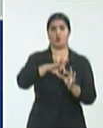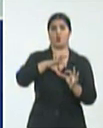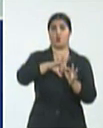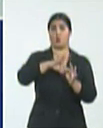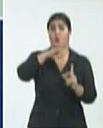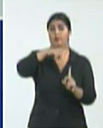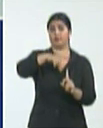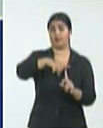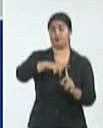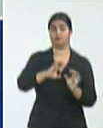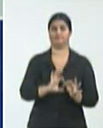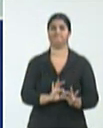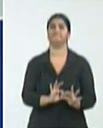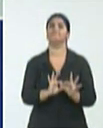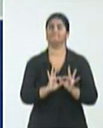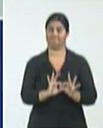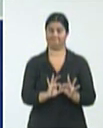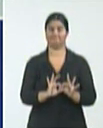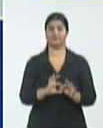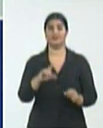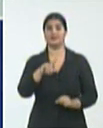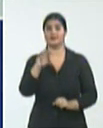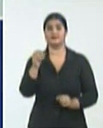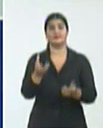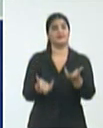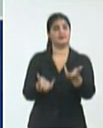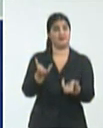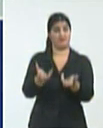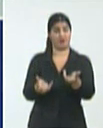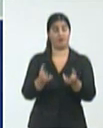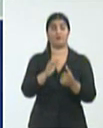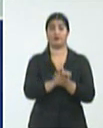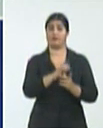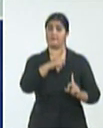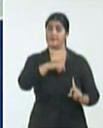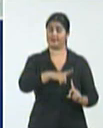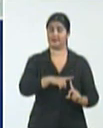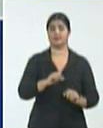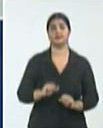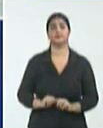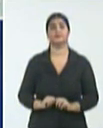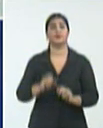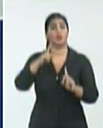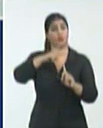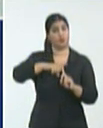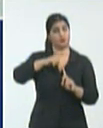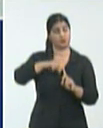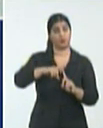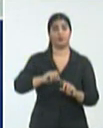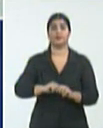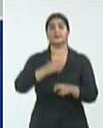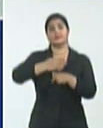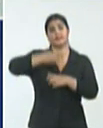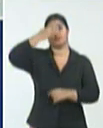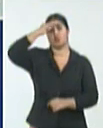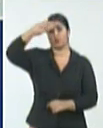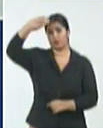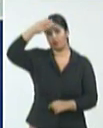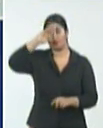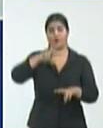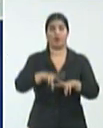elevada transmisión, Cienfuegos, Matanzas, Las Tunas, Santiago de Cuba,